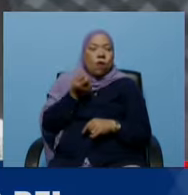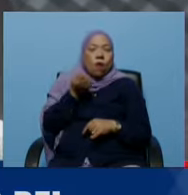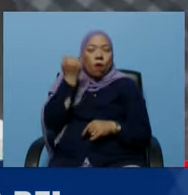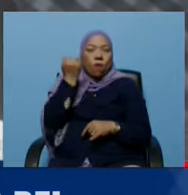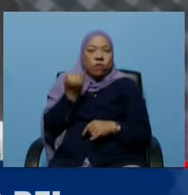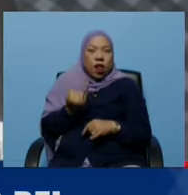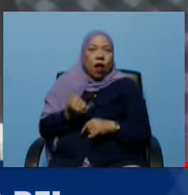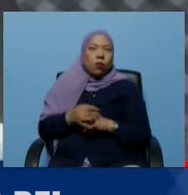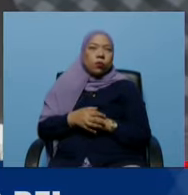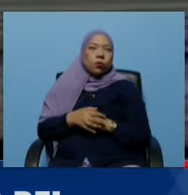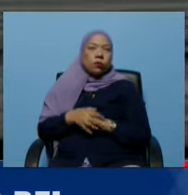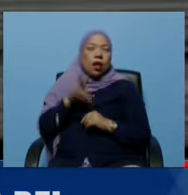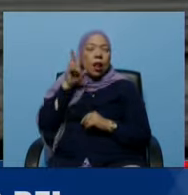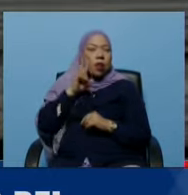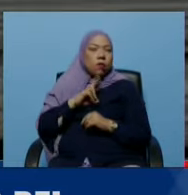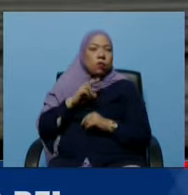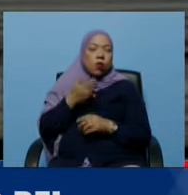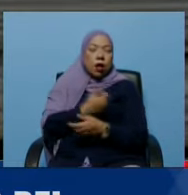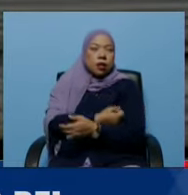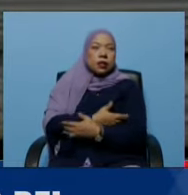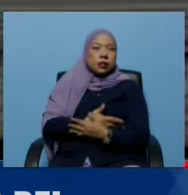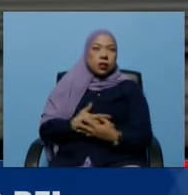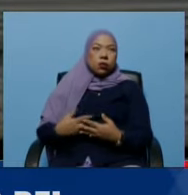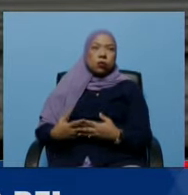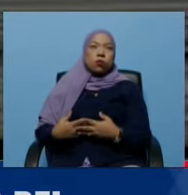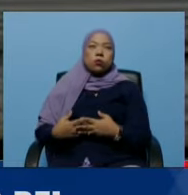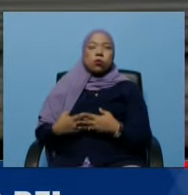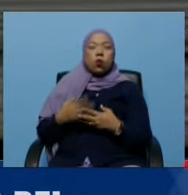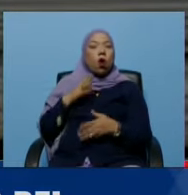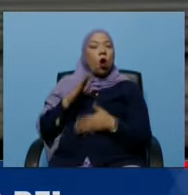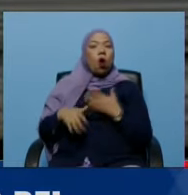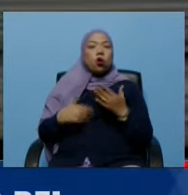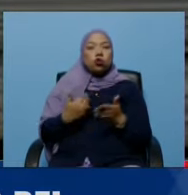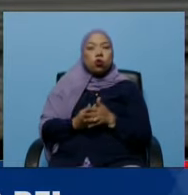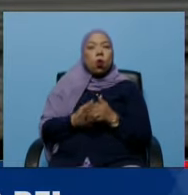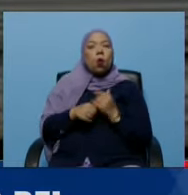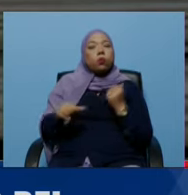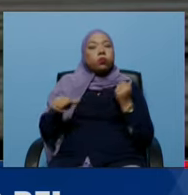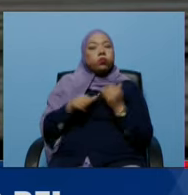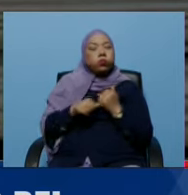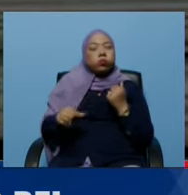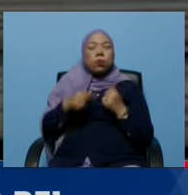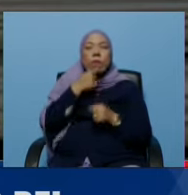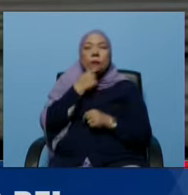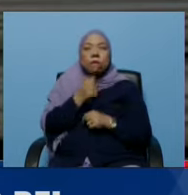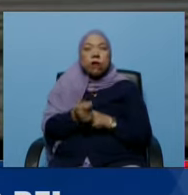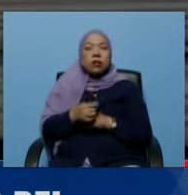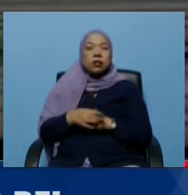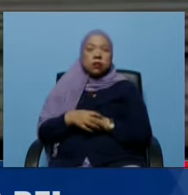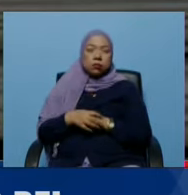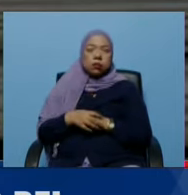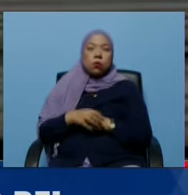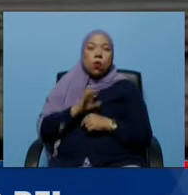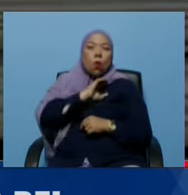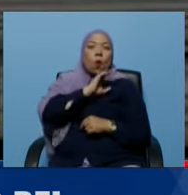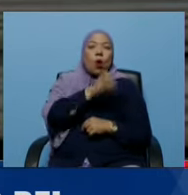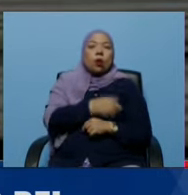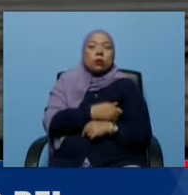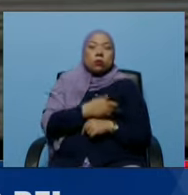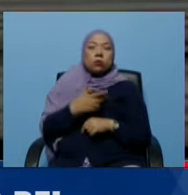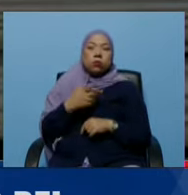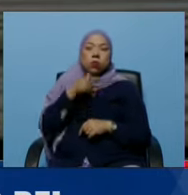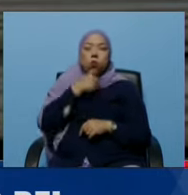Y agarra limpieza la sangre, los intestinos, el sistema digestivo y una energía